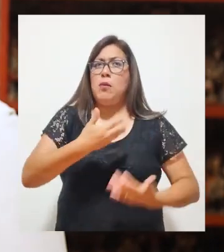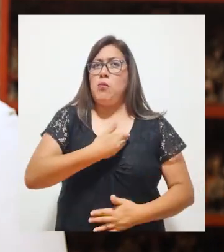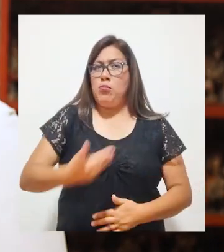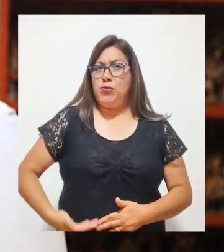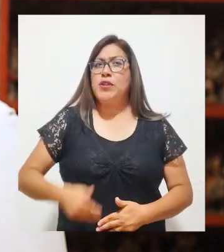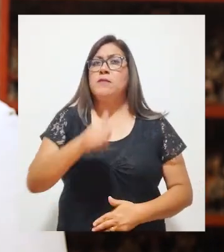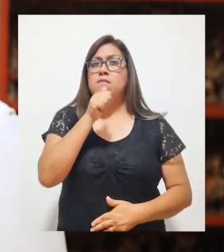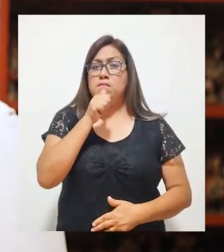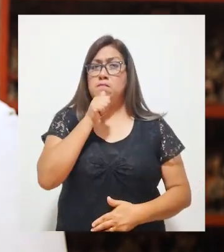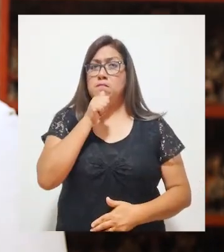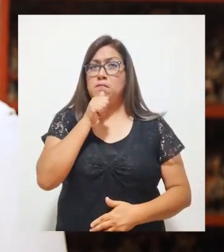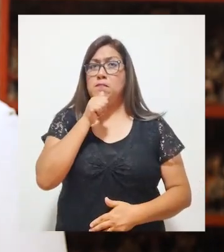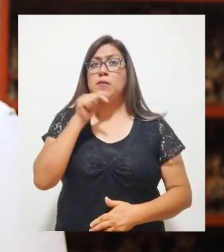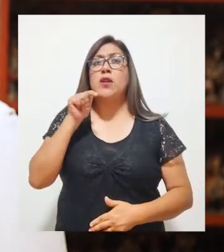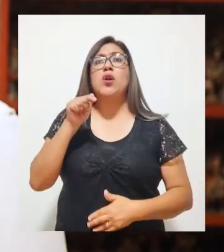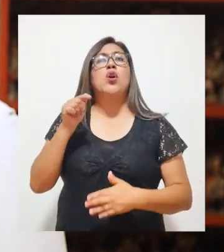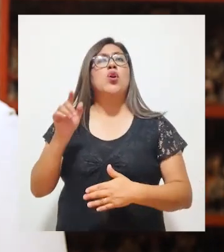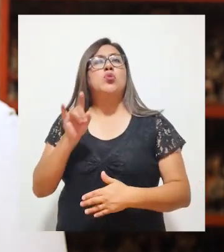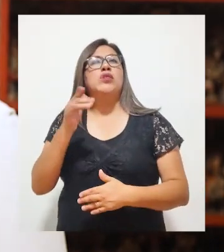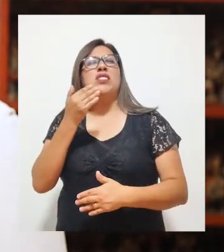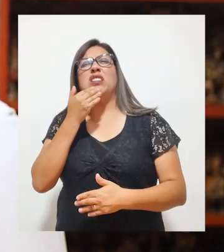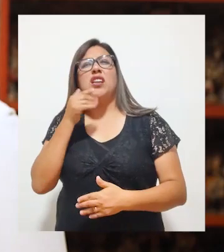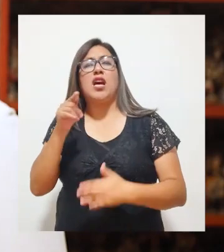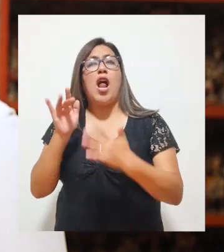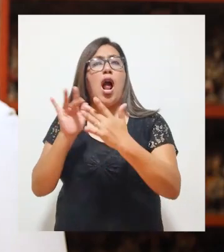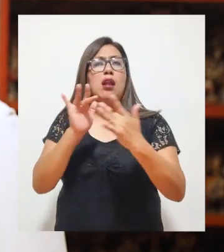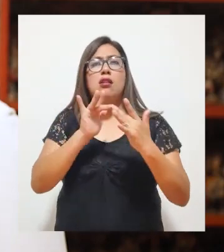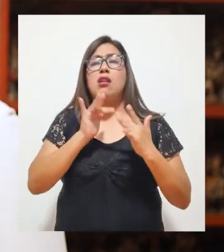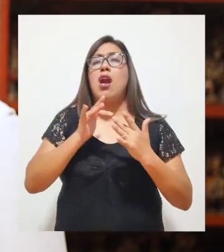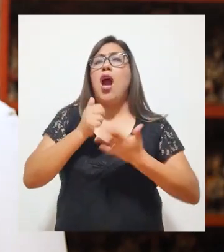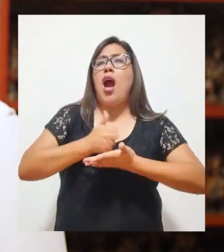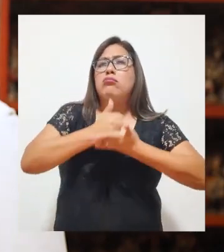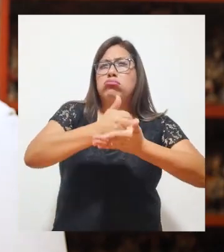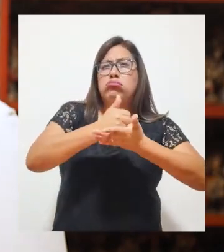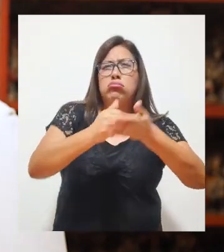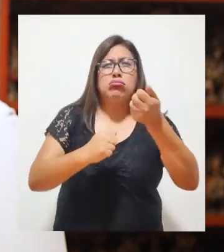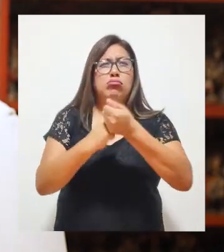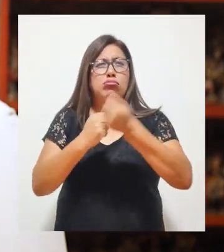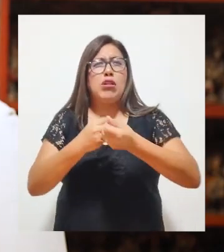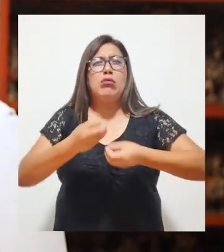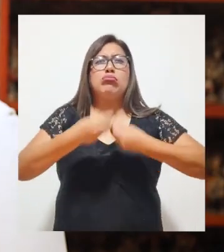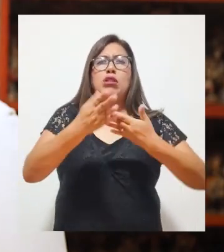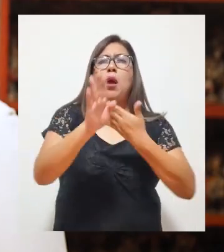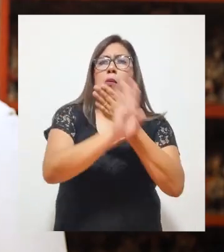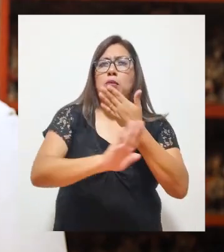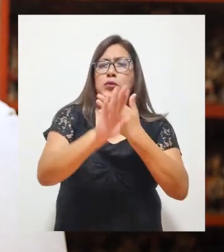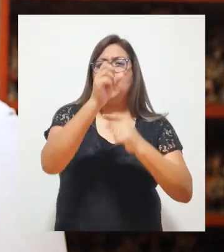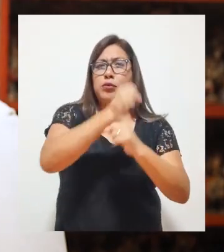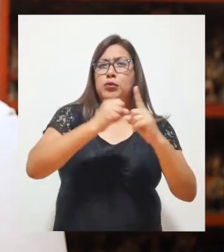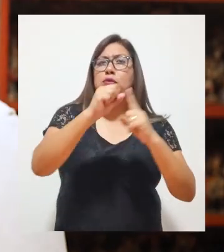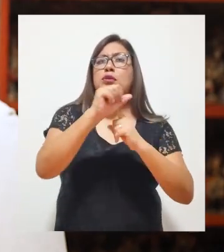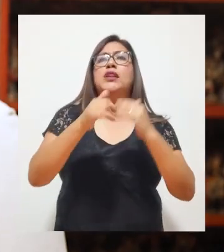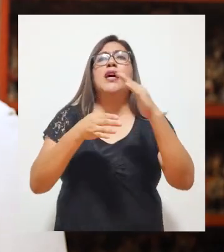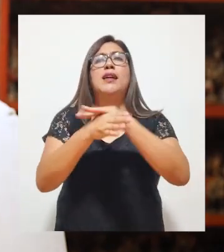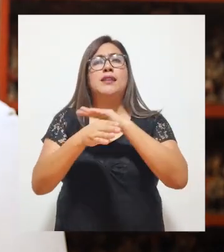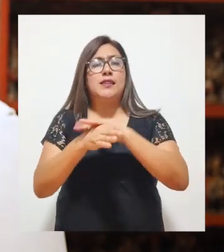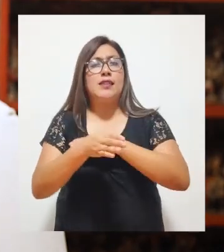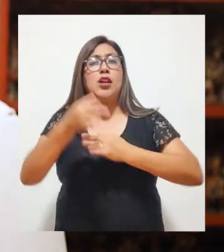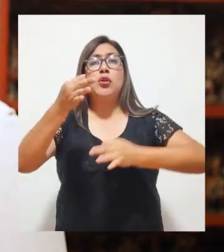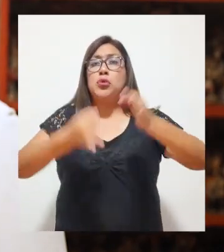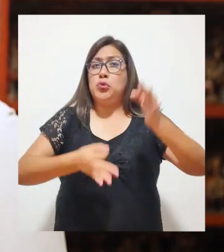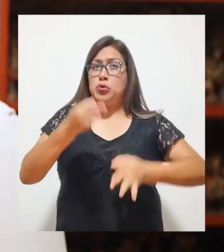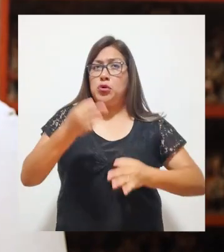públicas y privadas y a través de la red Alivia hemos orientado, brindado protección social y acceso